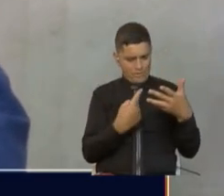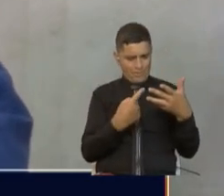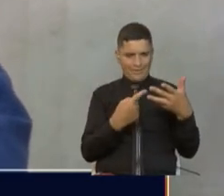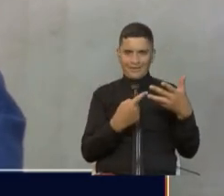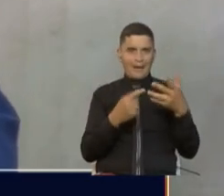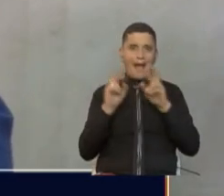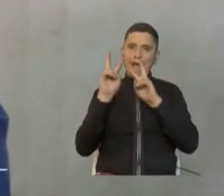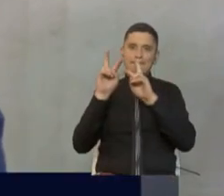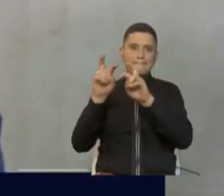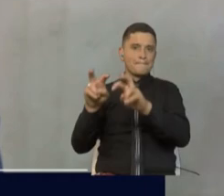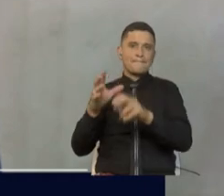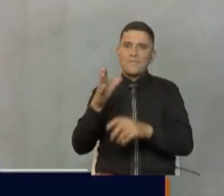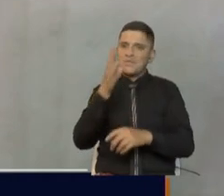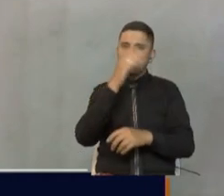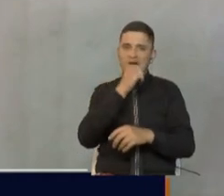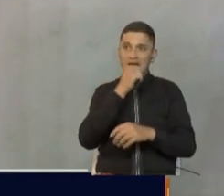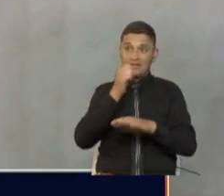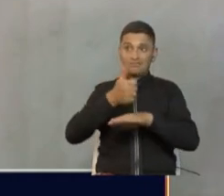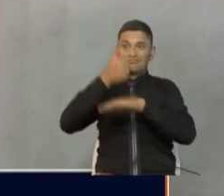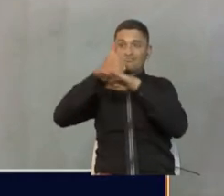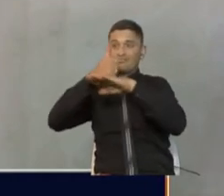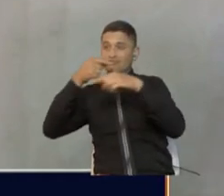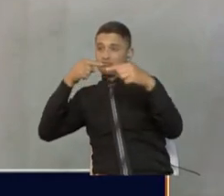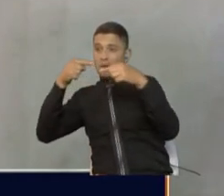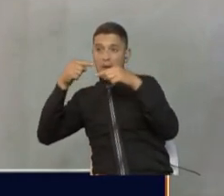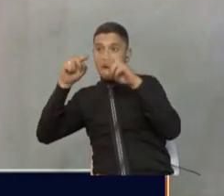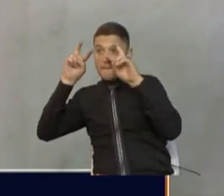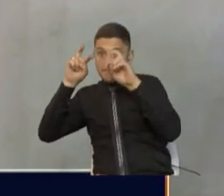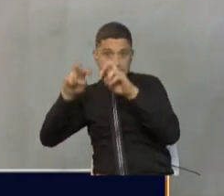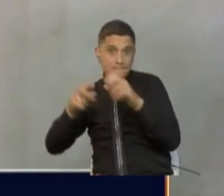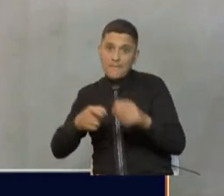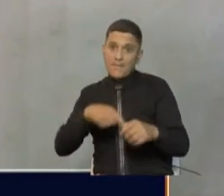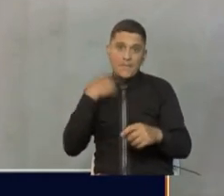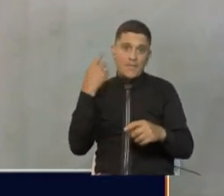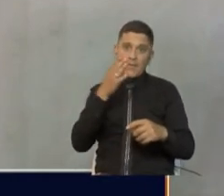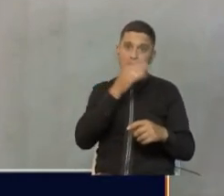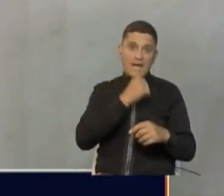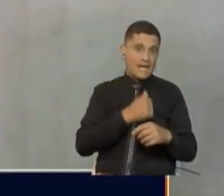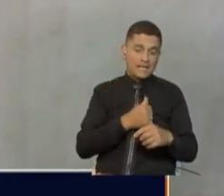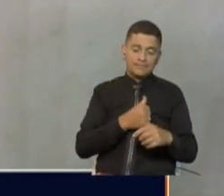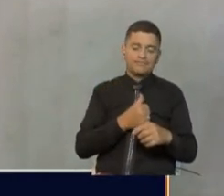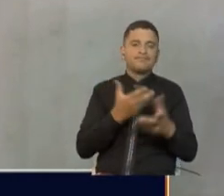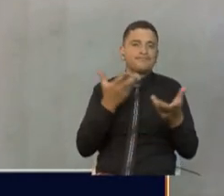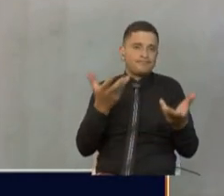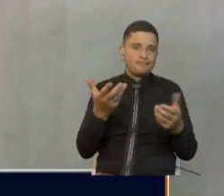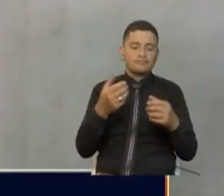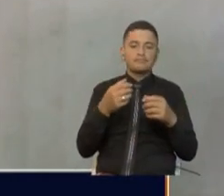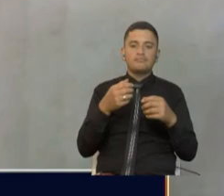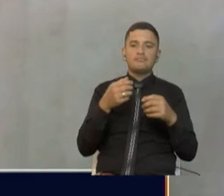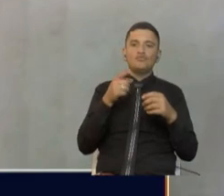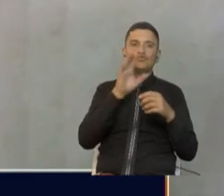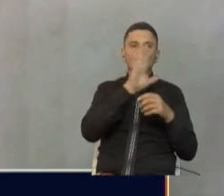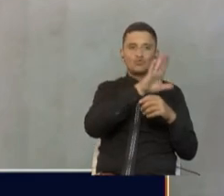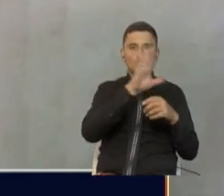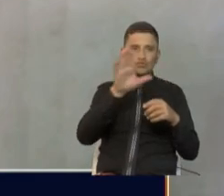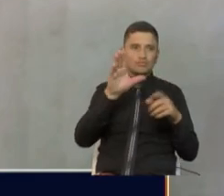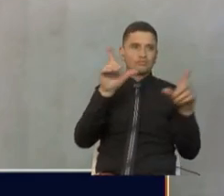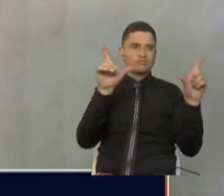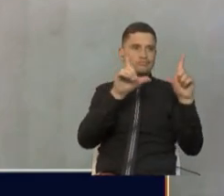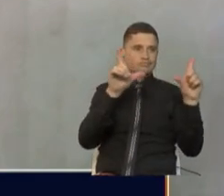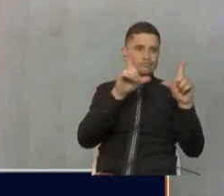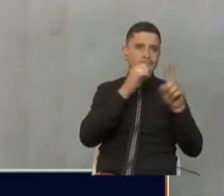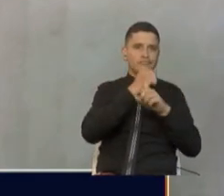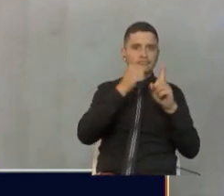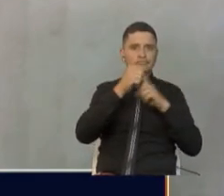hay investigaciones en la superintendencia. Cuando eso, desde los medios, desde el conocimiento